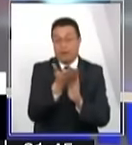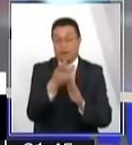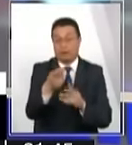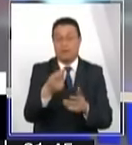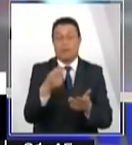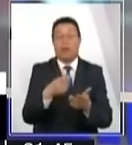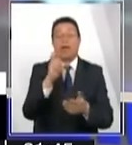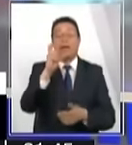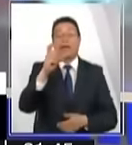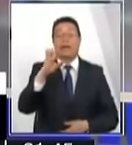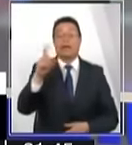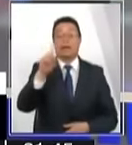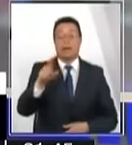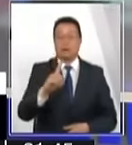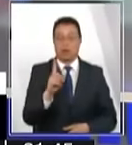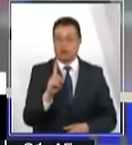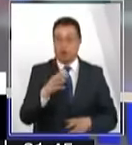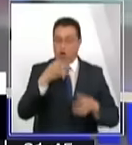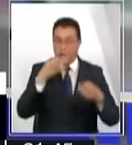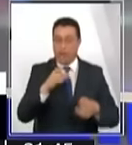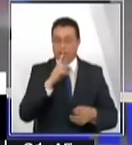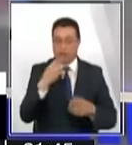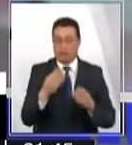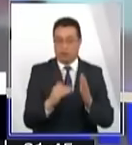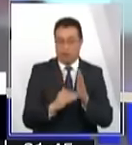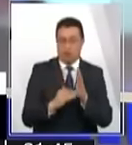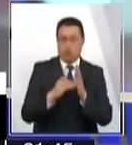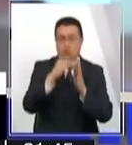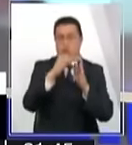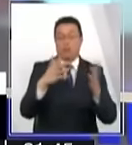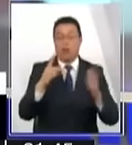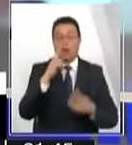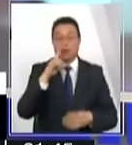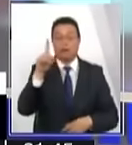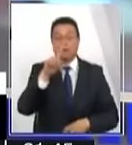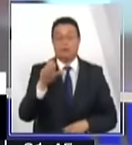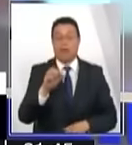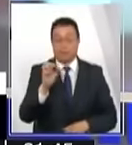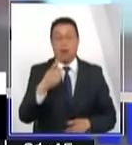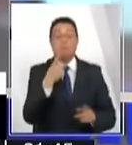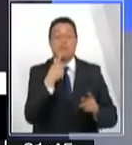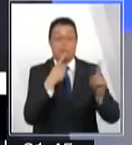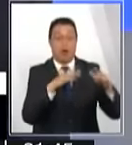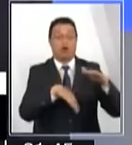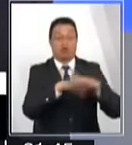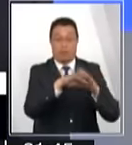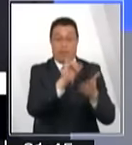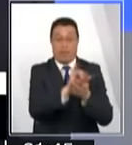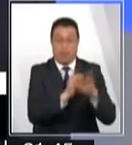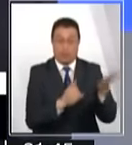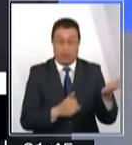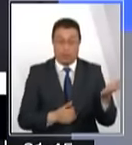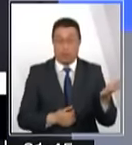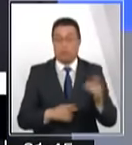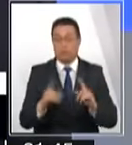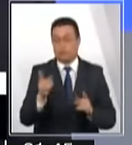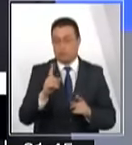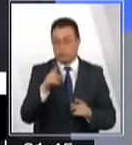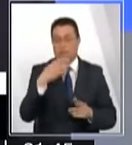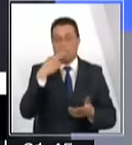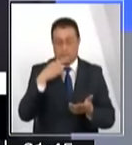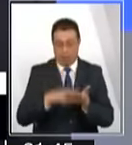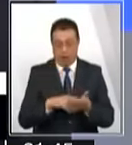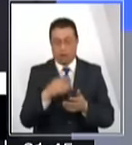ges no se justifica el nivel de alzas que han tenido la ispr en el último año palabras del Super dicho hay hay hay correspondencia